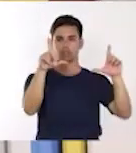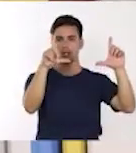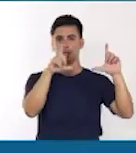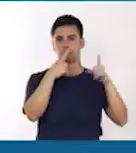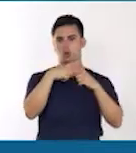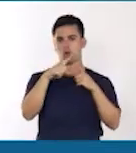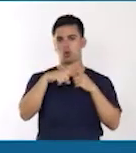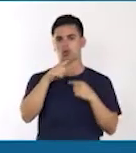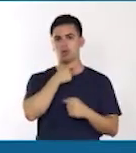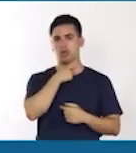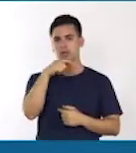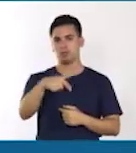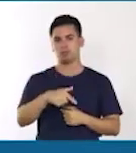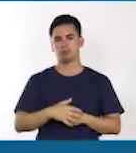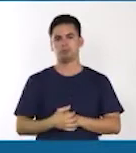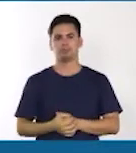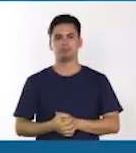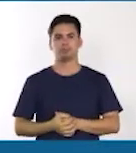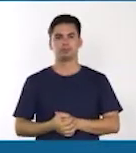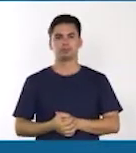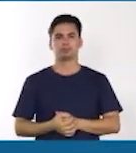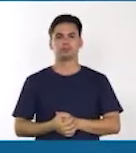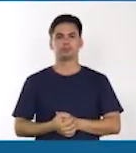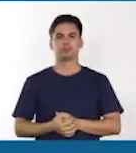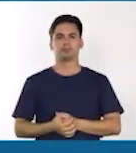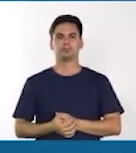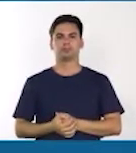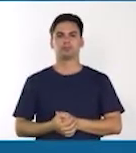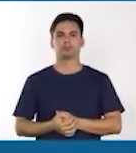En la siguiente diapositiva encontramos otros ejemplos.